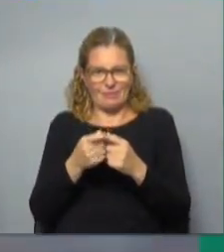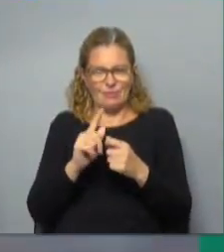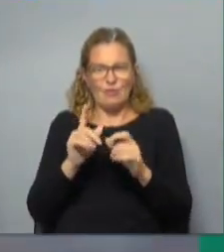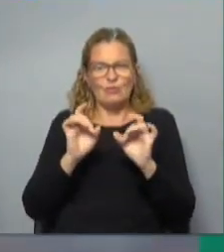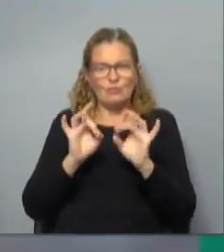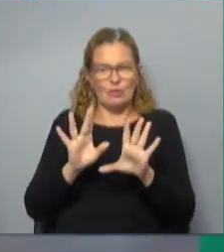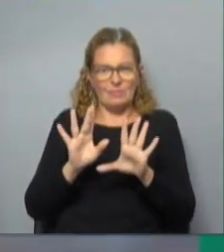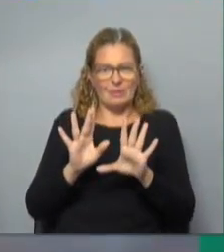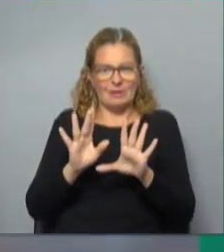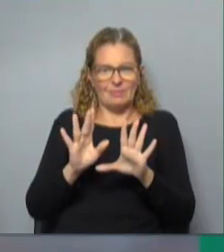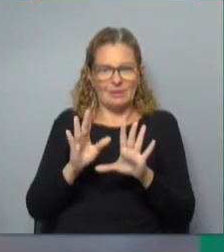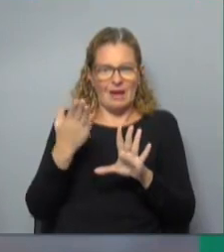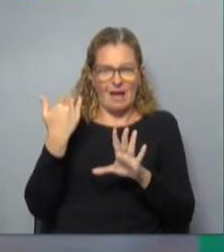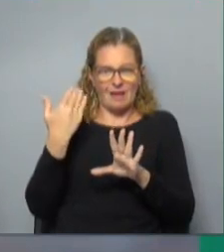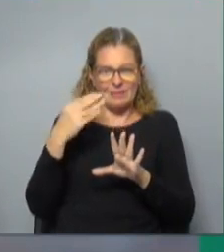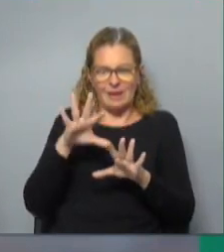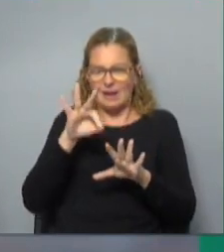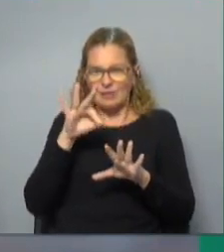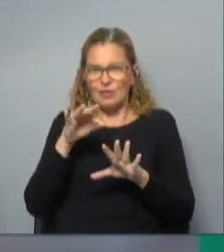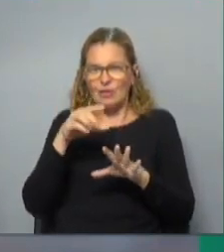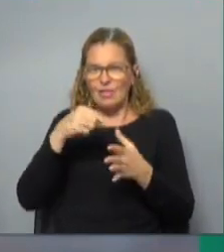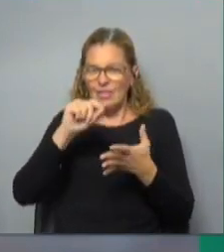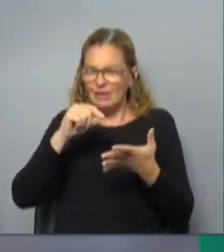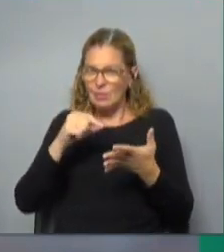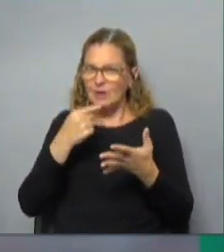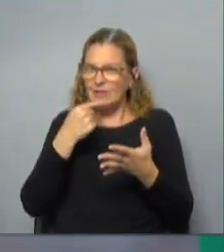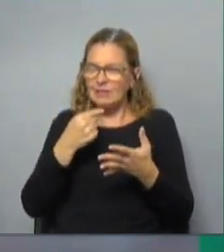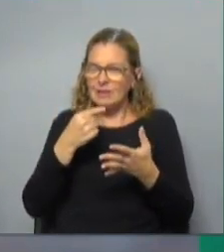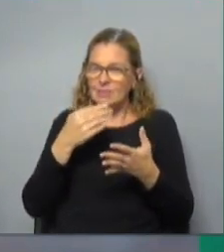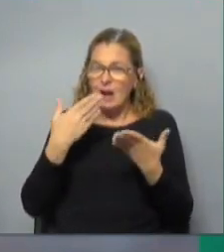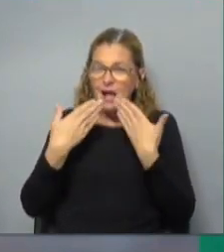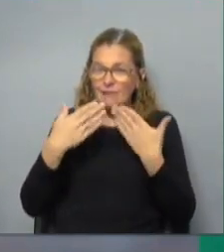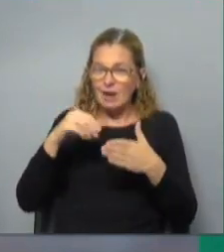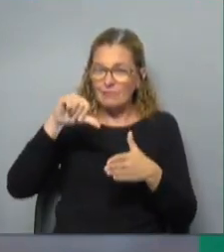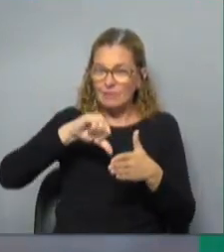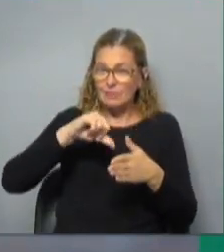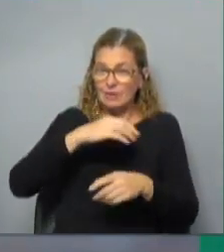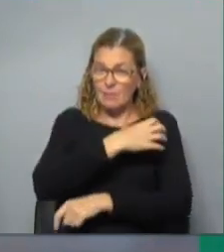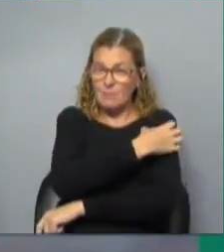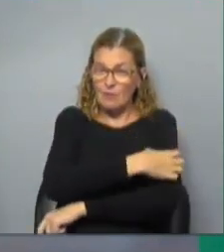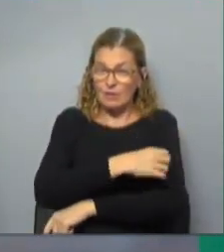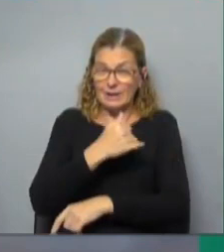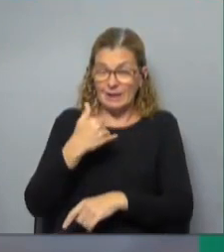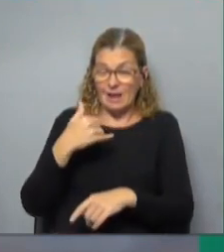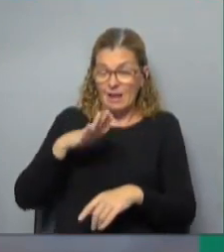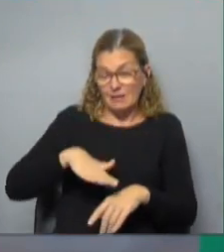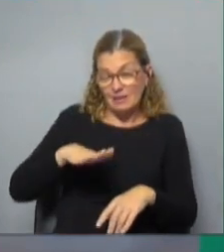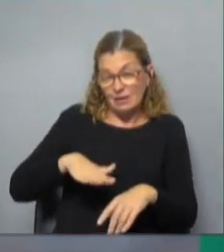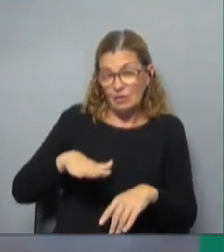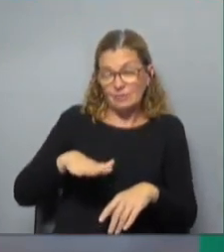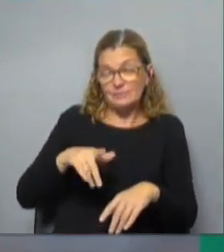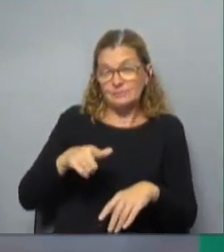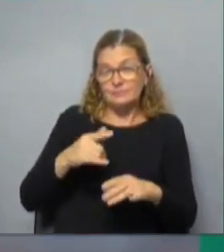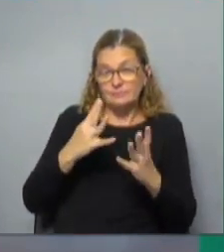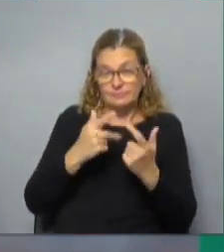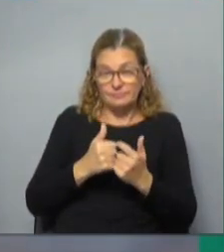sólo en su momento se escogió que datos dar para hablar de un descenso en la pobreza infantil por ejemplo de una